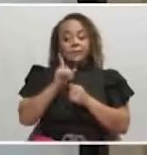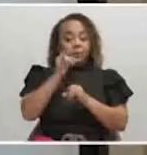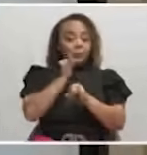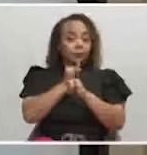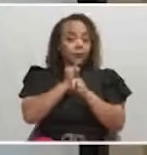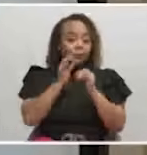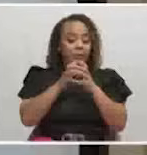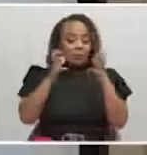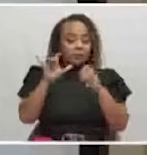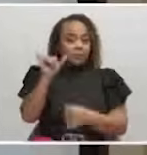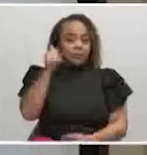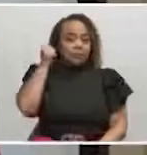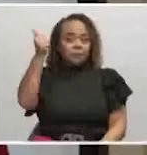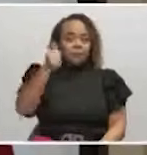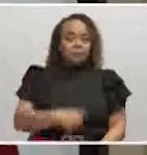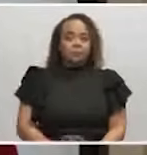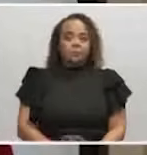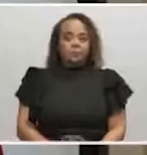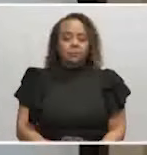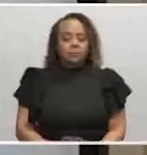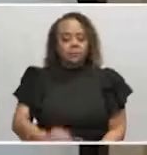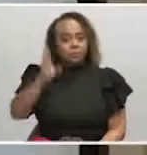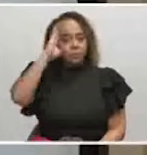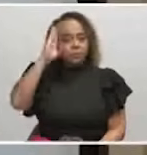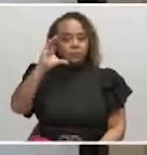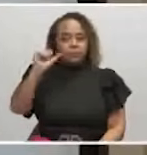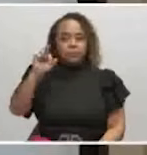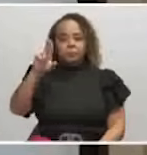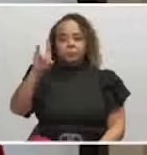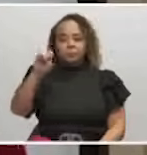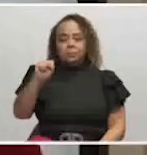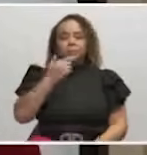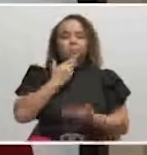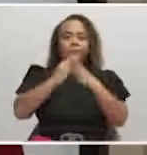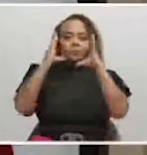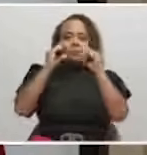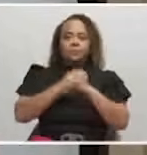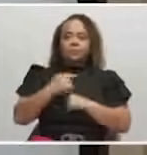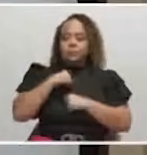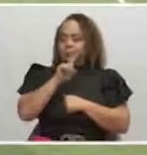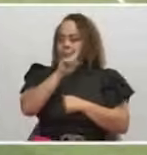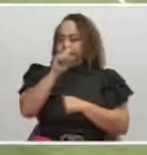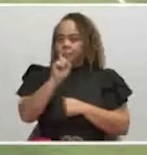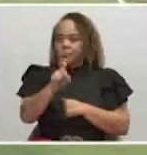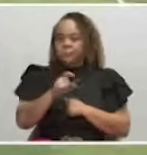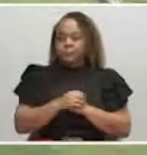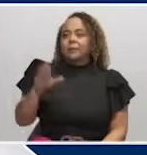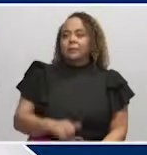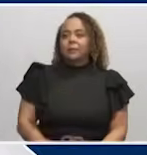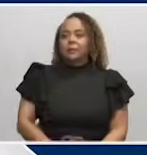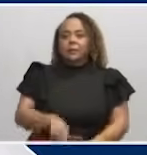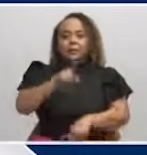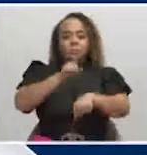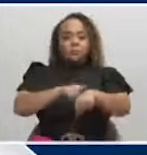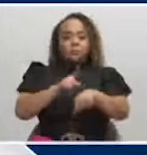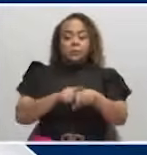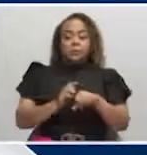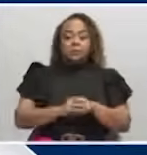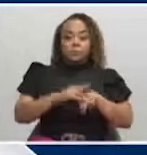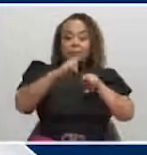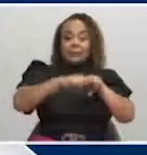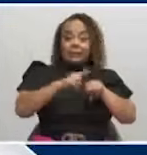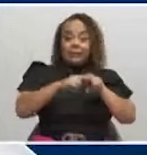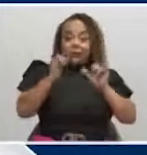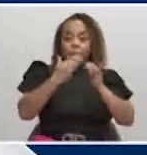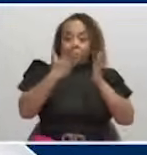institución tan grande como la Liga. ¿Qué tal, Carlos? Buenas tardes. Mi consulta es si le hace falta, Gerardo, de sentar a